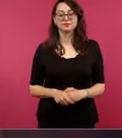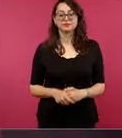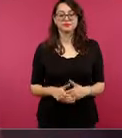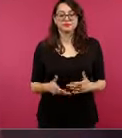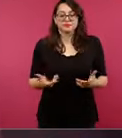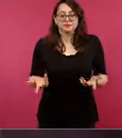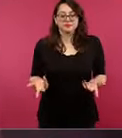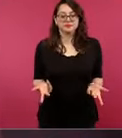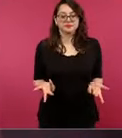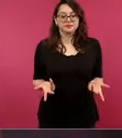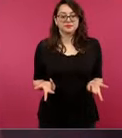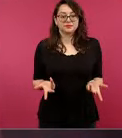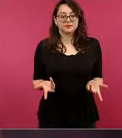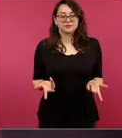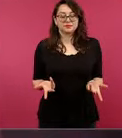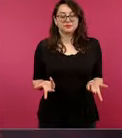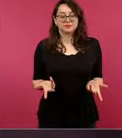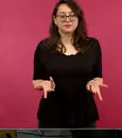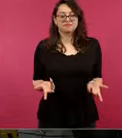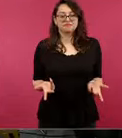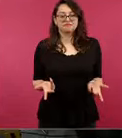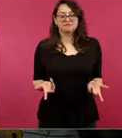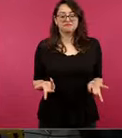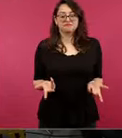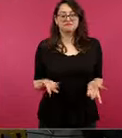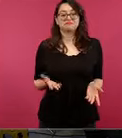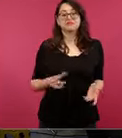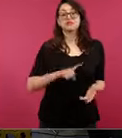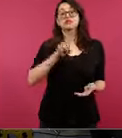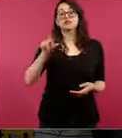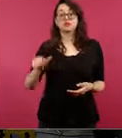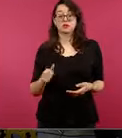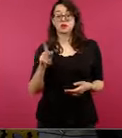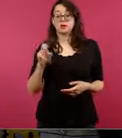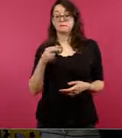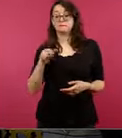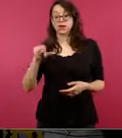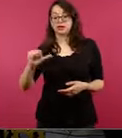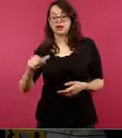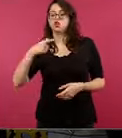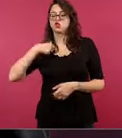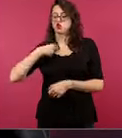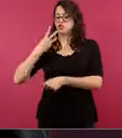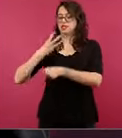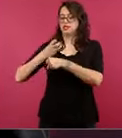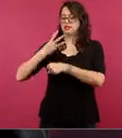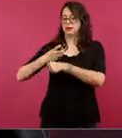entonces con el licenciado Peña no hubo eso,